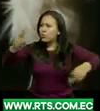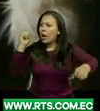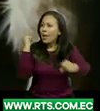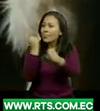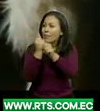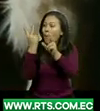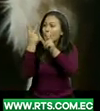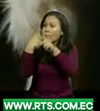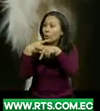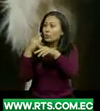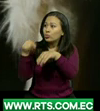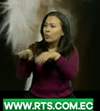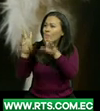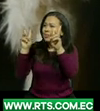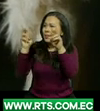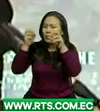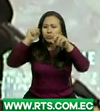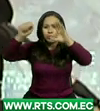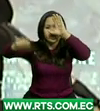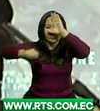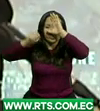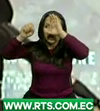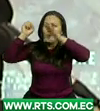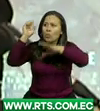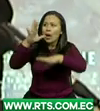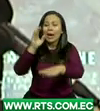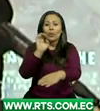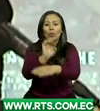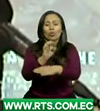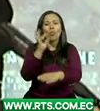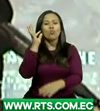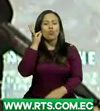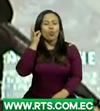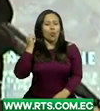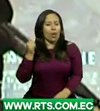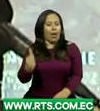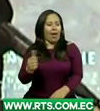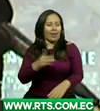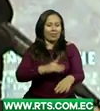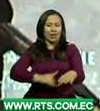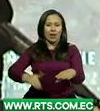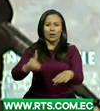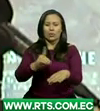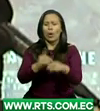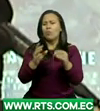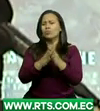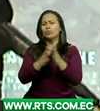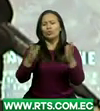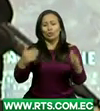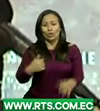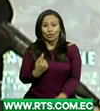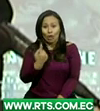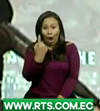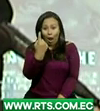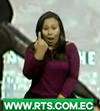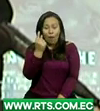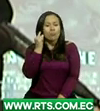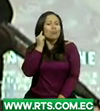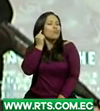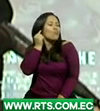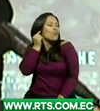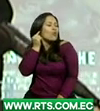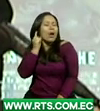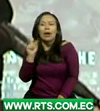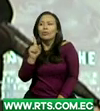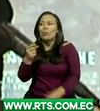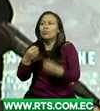producciones nacionales continúe. Ecuador es un país de mujeres directoras. Somos muchas, no soy solamente yo. Te